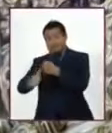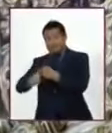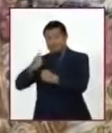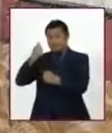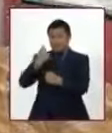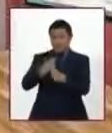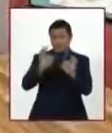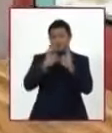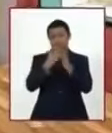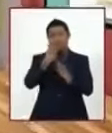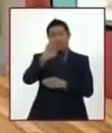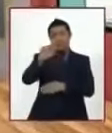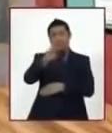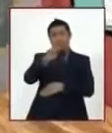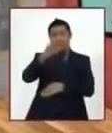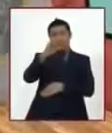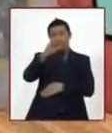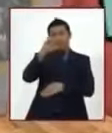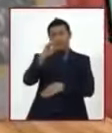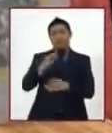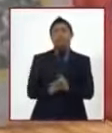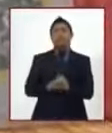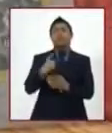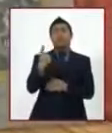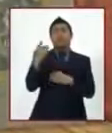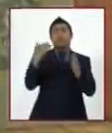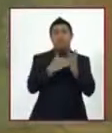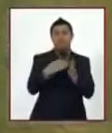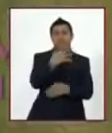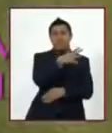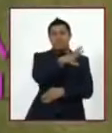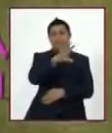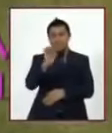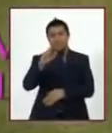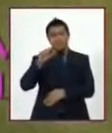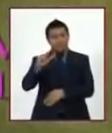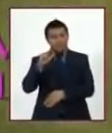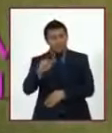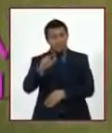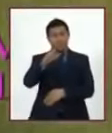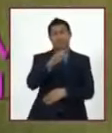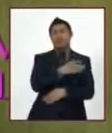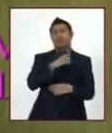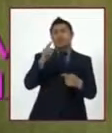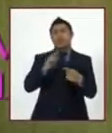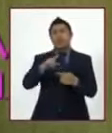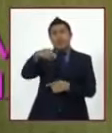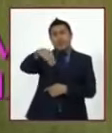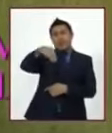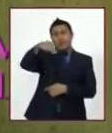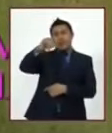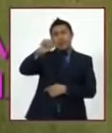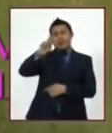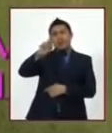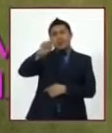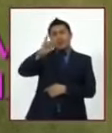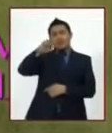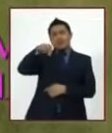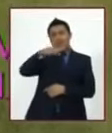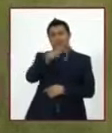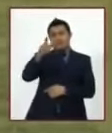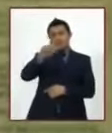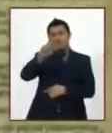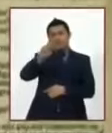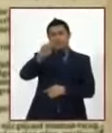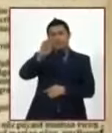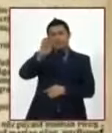En 1517, en Alemania, el fraile agustino Martín Lutero publicó las 95 tesis,